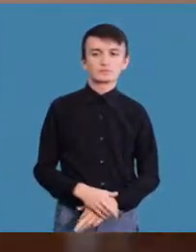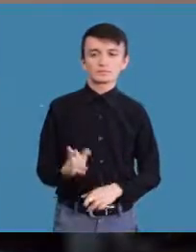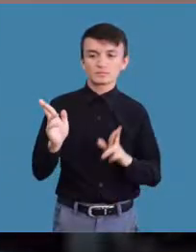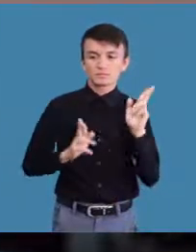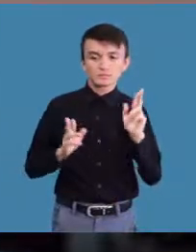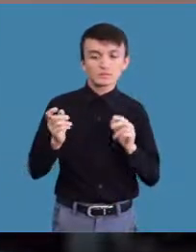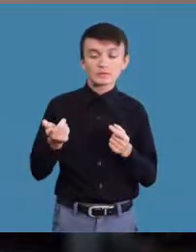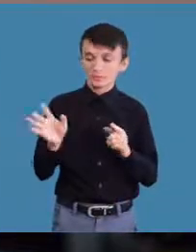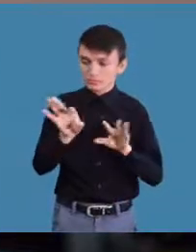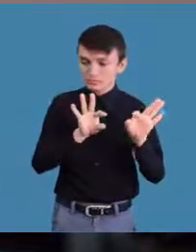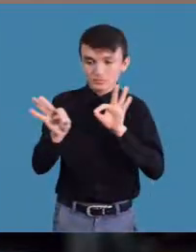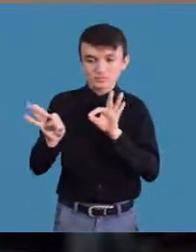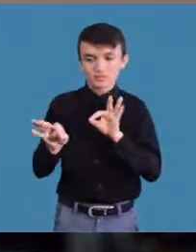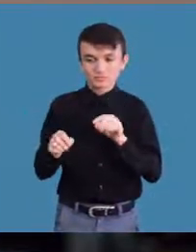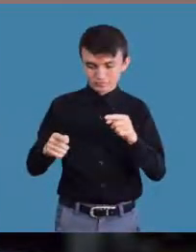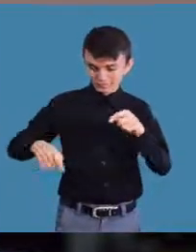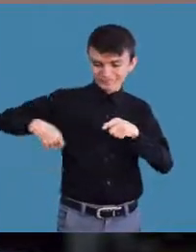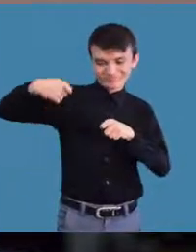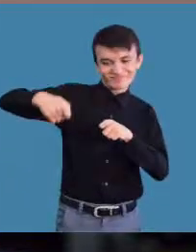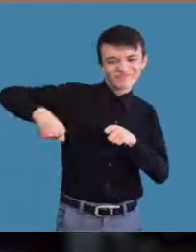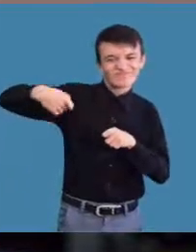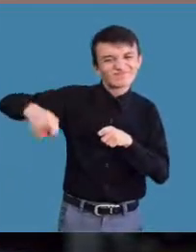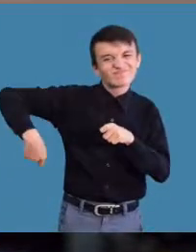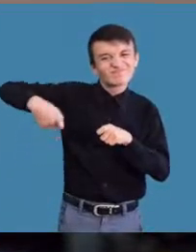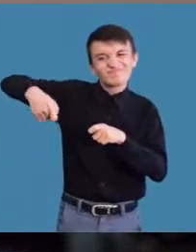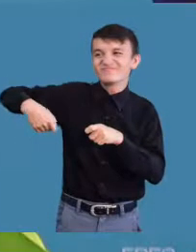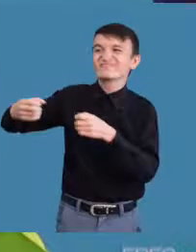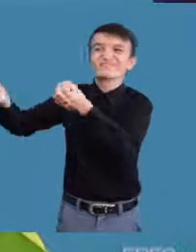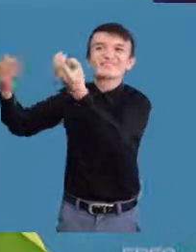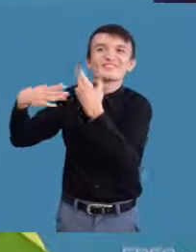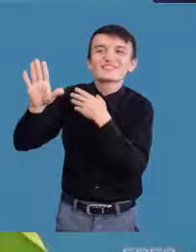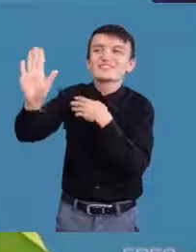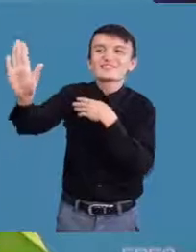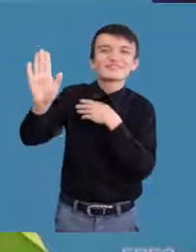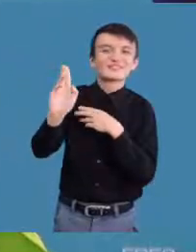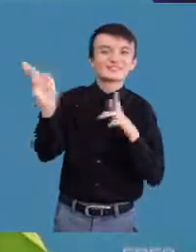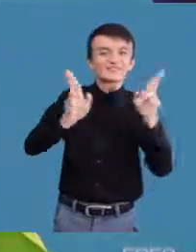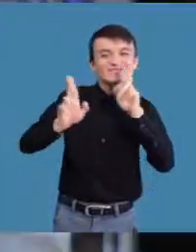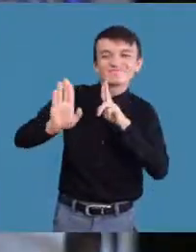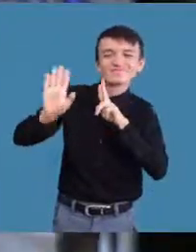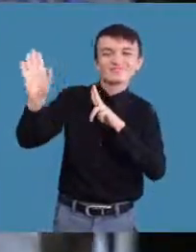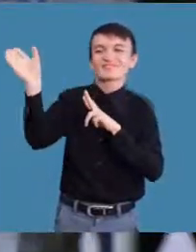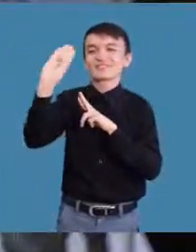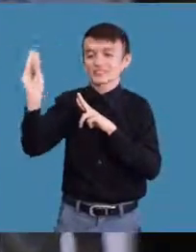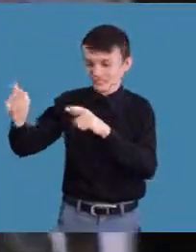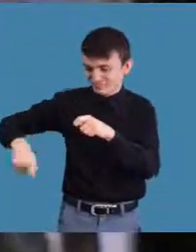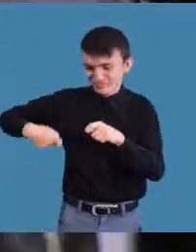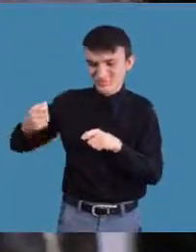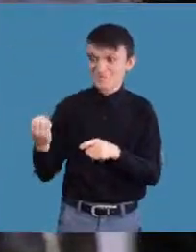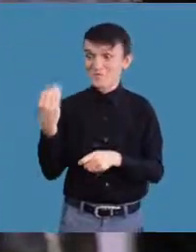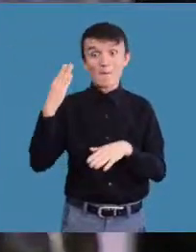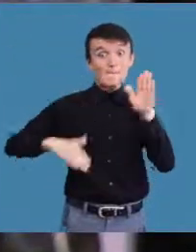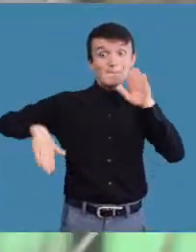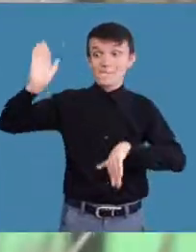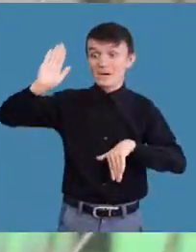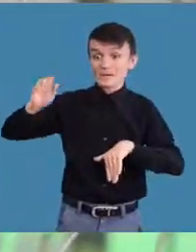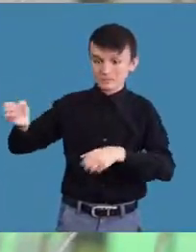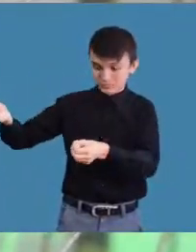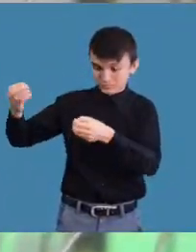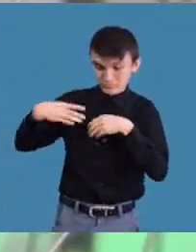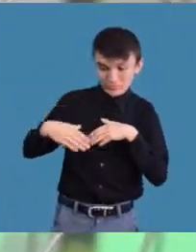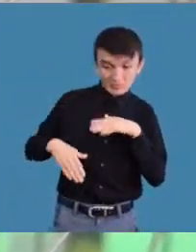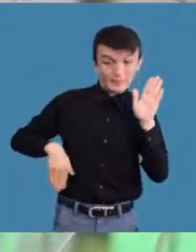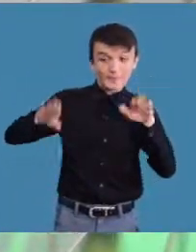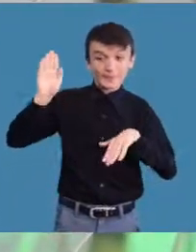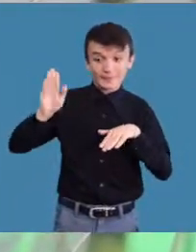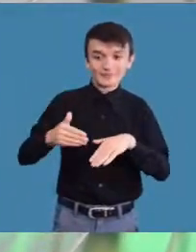hace un sorteo con unas ruedas fichet que nos son facilitadas por la Lotería del Quindío y aquel que saque el mayor número es el que